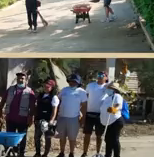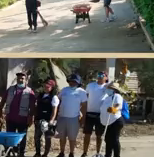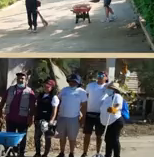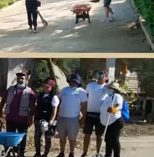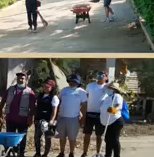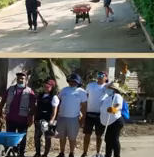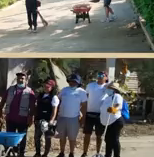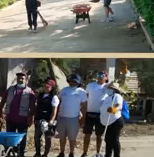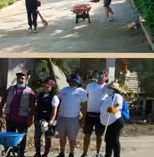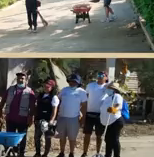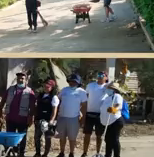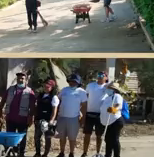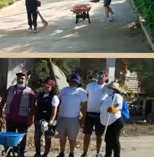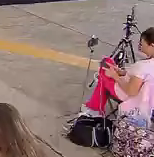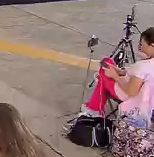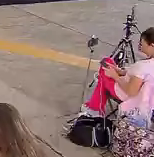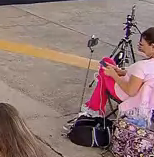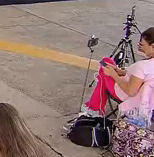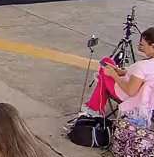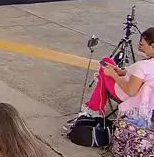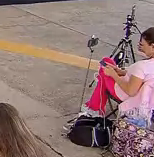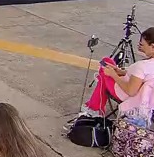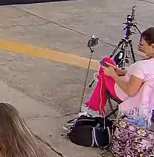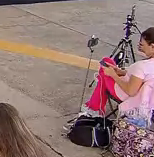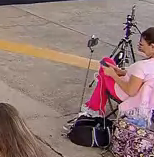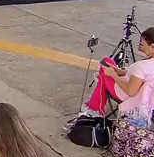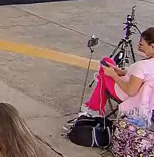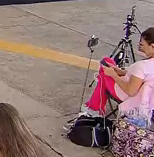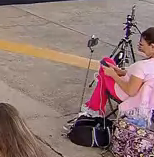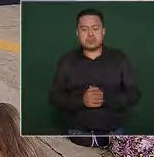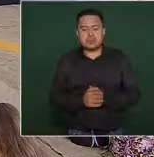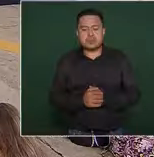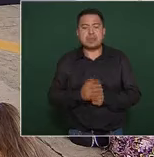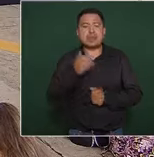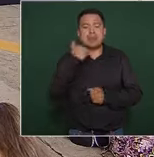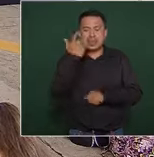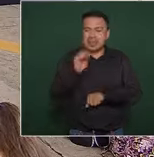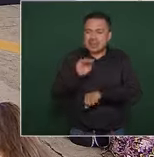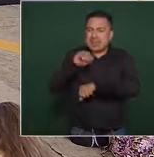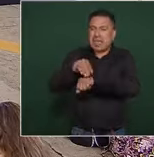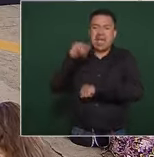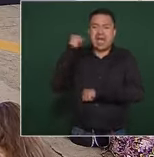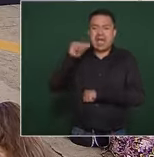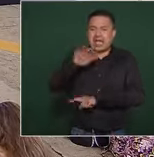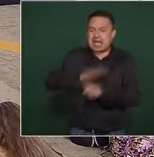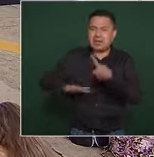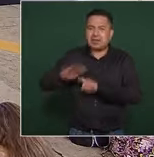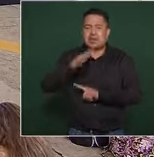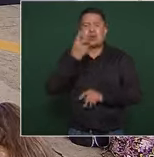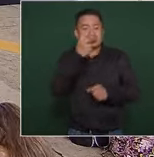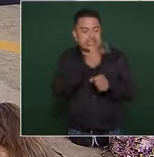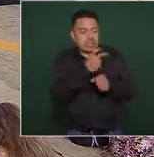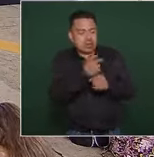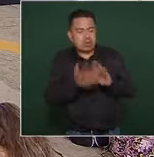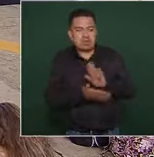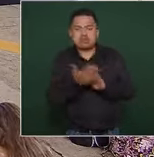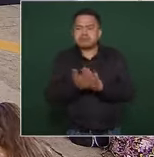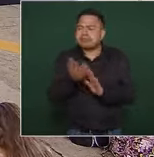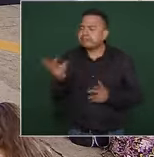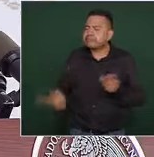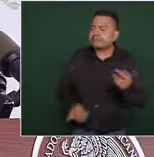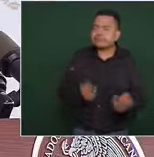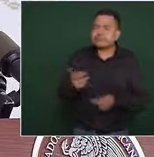Queremos levantar la imagen urbana de Acapulco. En el segundo pago de reconstrucción se le preguntó a la